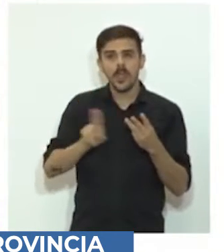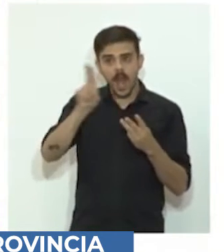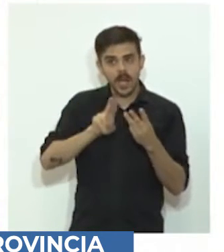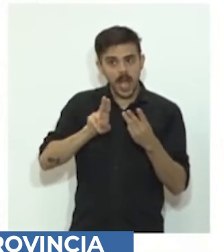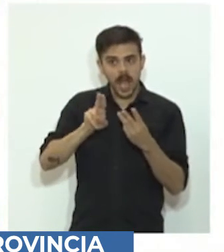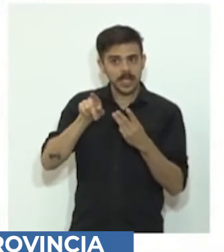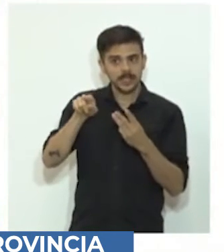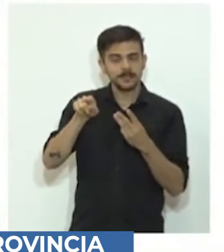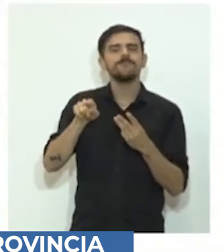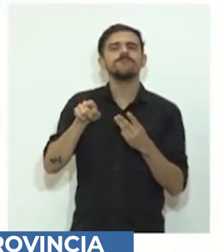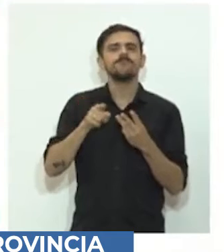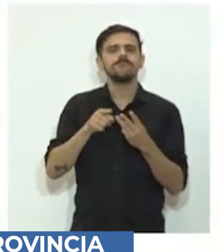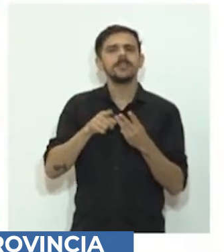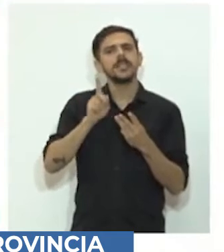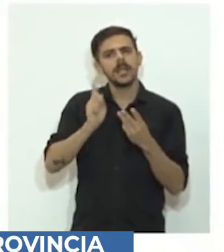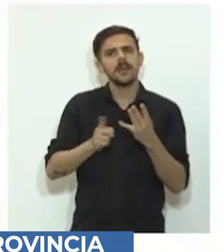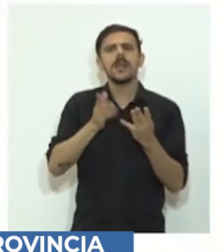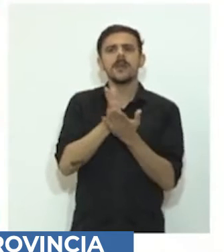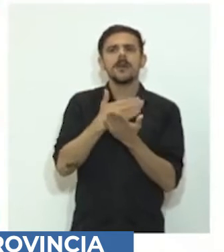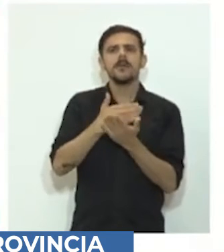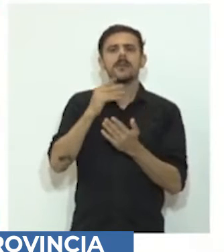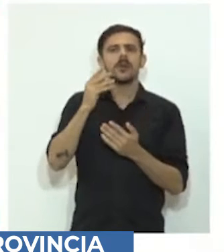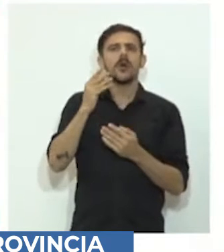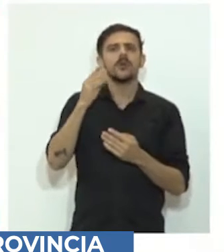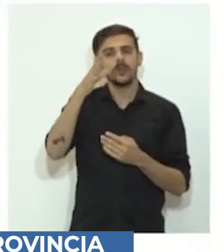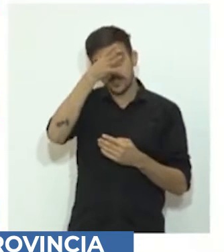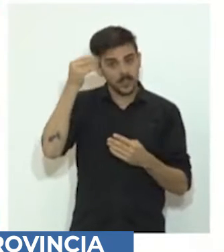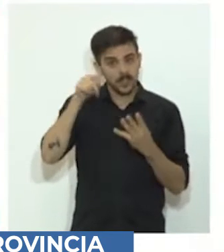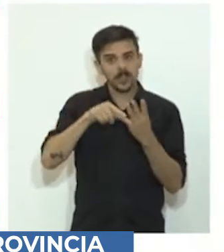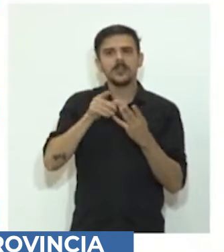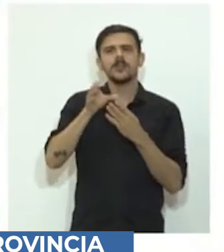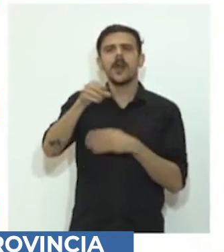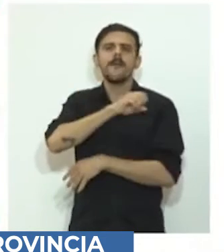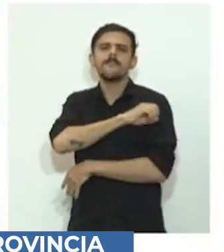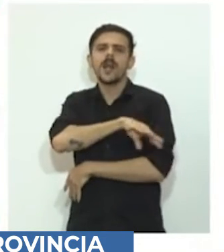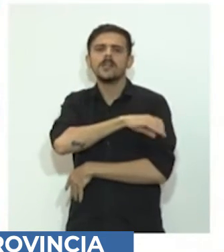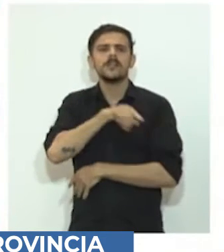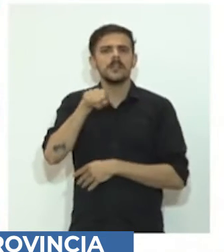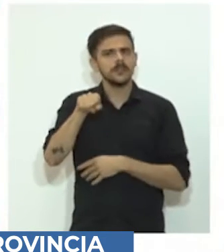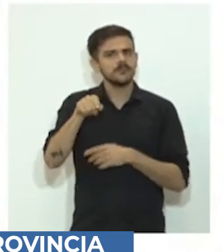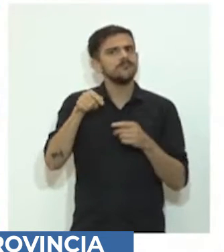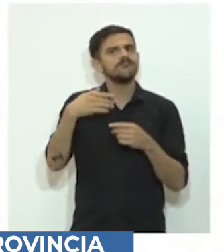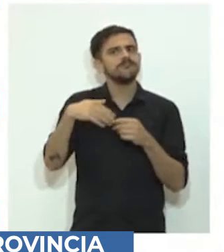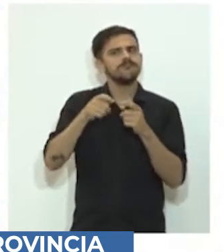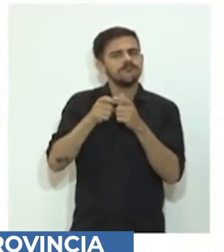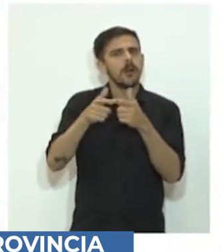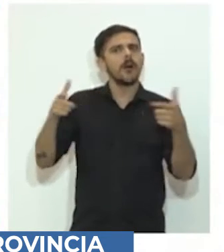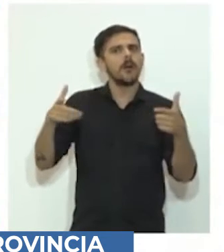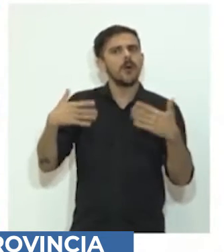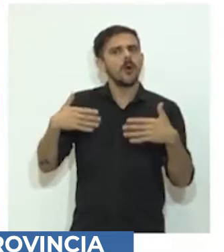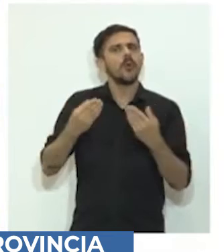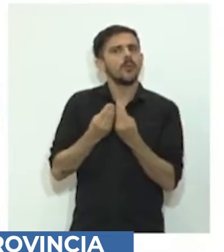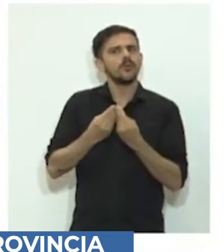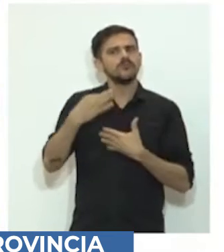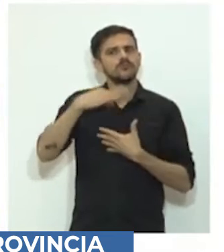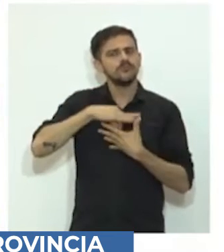en el departamento uruguay se observó en la localidad de basavilbaso un incremento importante en el número de casos en relación a los